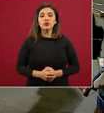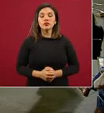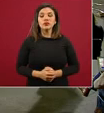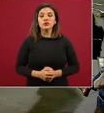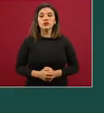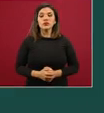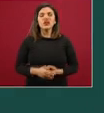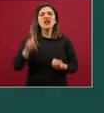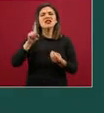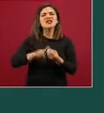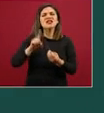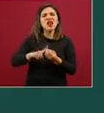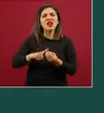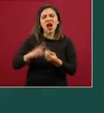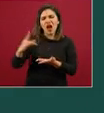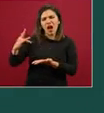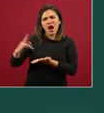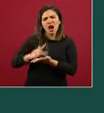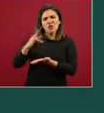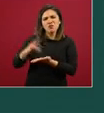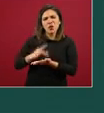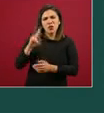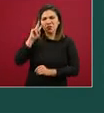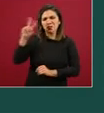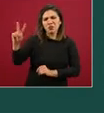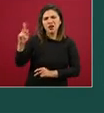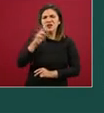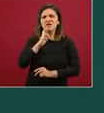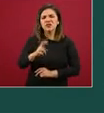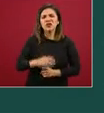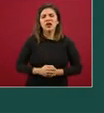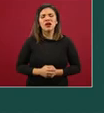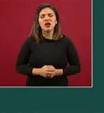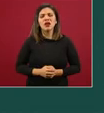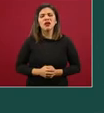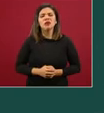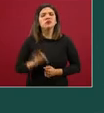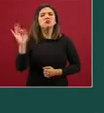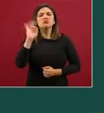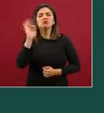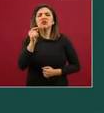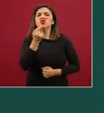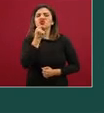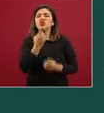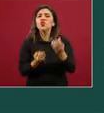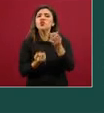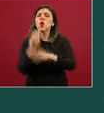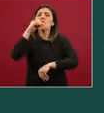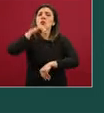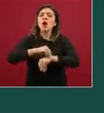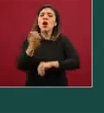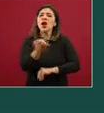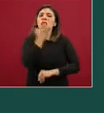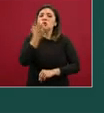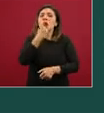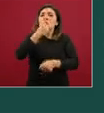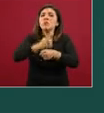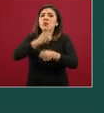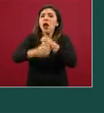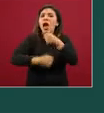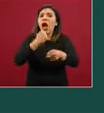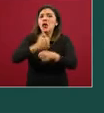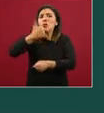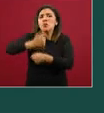¿quién me puede apoyar con esta duda? ¿Qué se hace con los niños de nuevo ingreso a primero